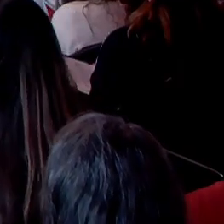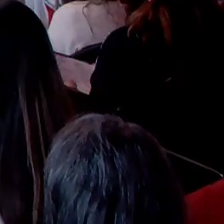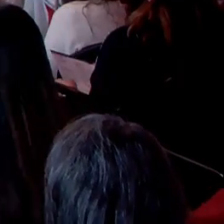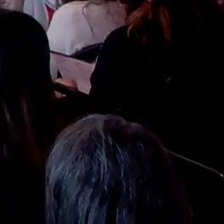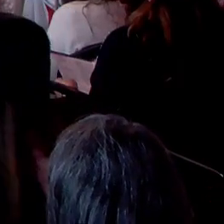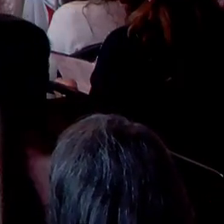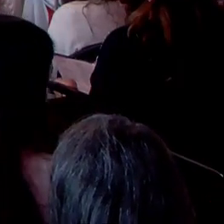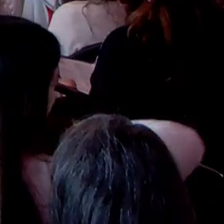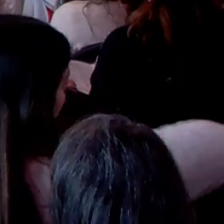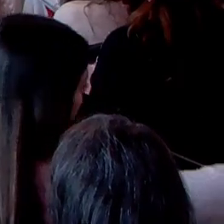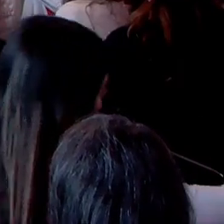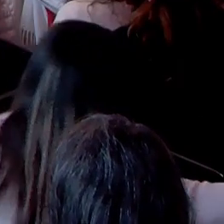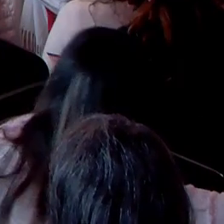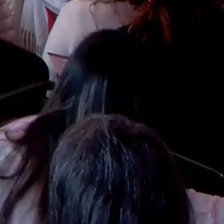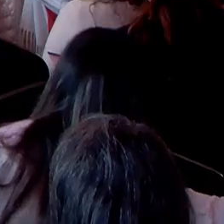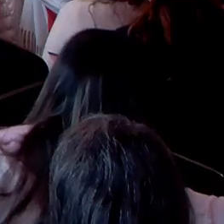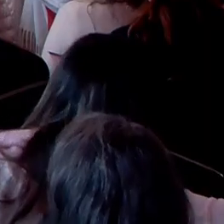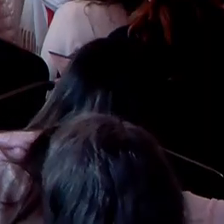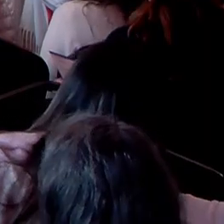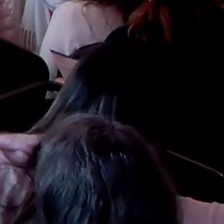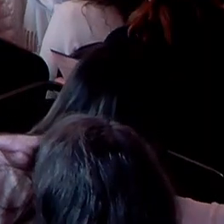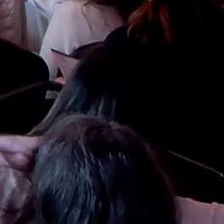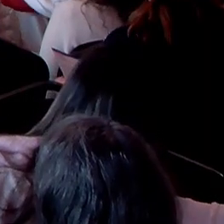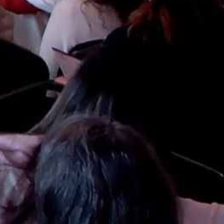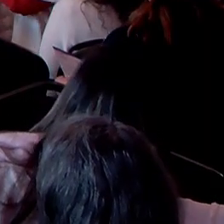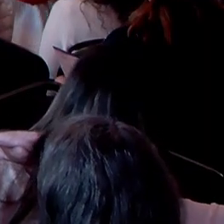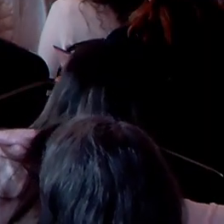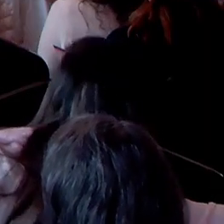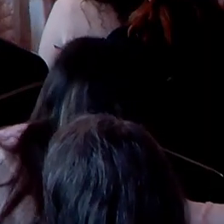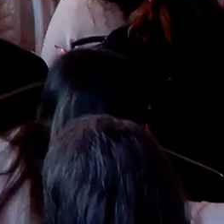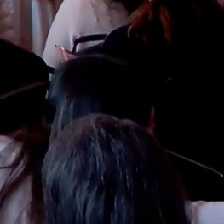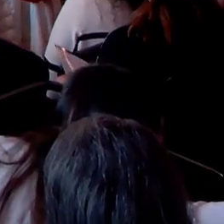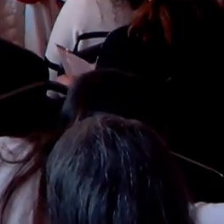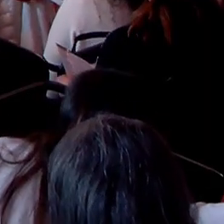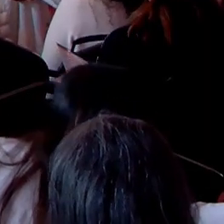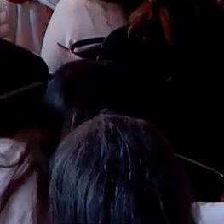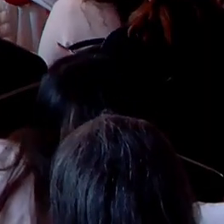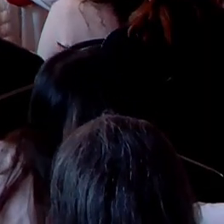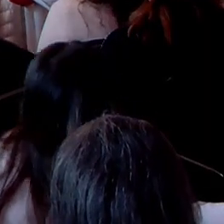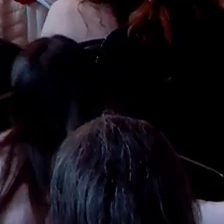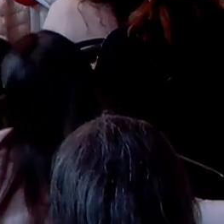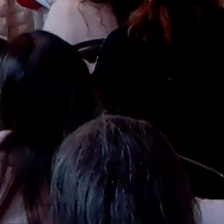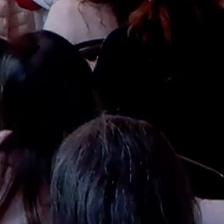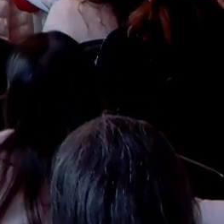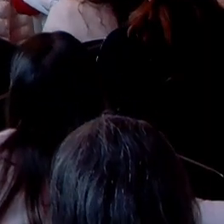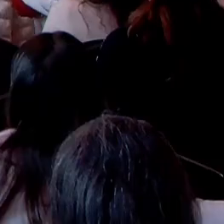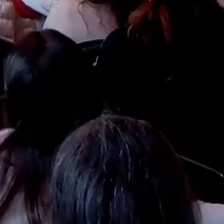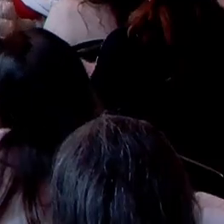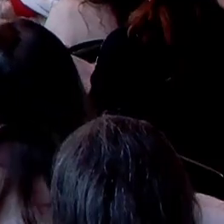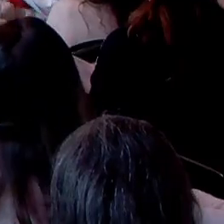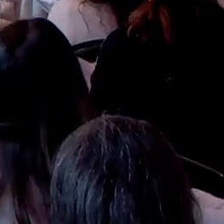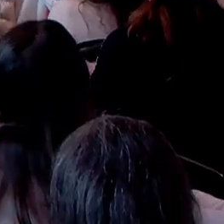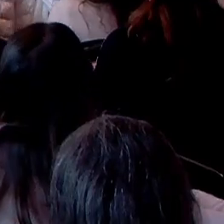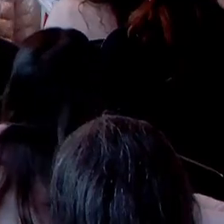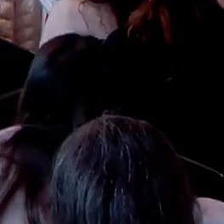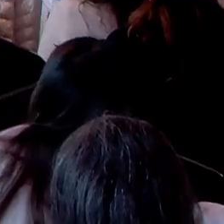honor estar acá en esta mesa de personas tan preocupadas y ocupadas por esta temática y estudiosas de esta temática,